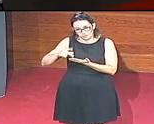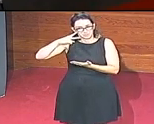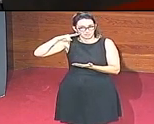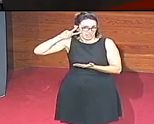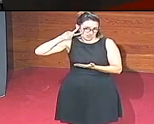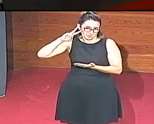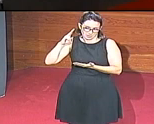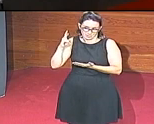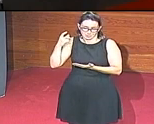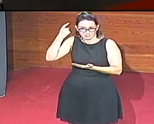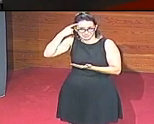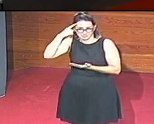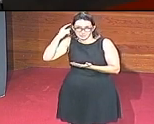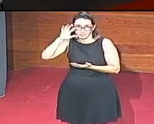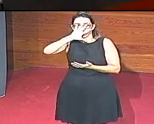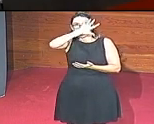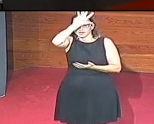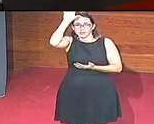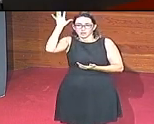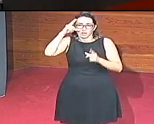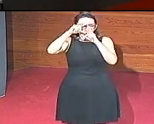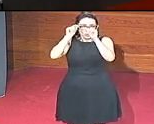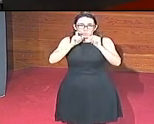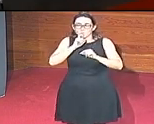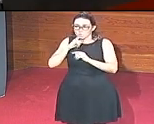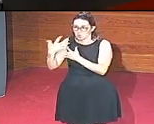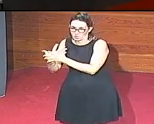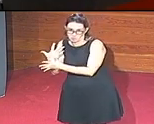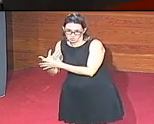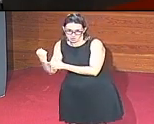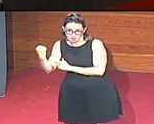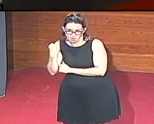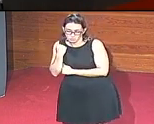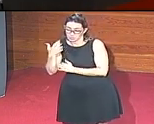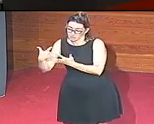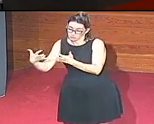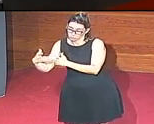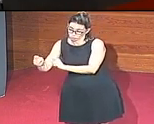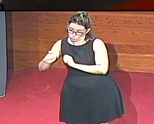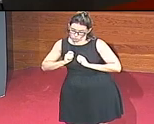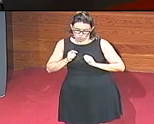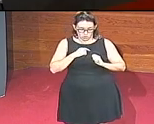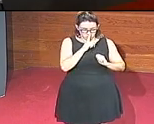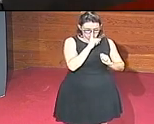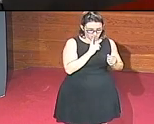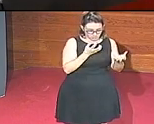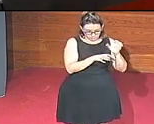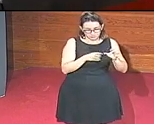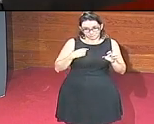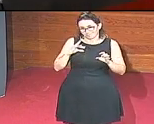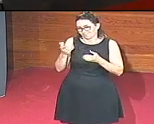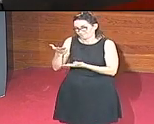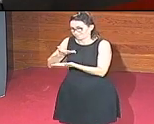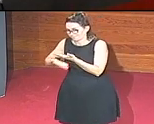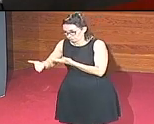temas del espacio y él nos pasa los textos y nosotros vamos poniendo las imágenes ahí sí que es mano a mano oye yo aquí metería el